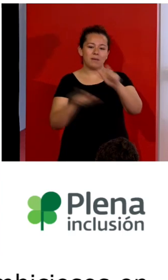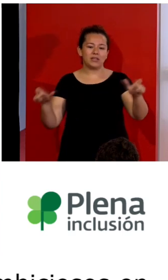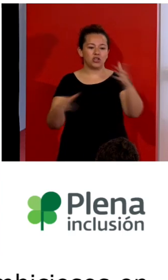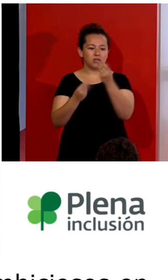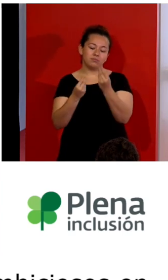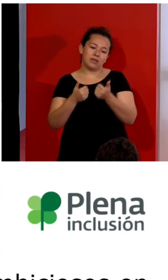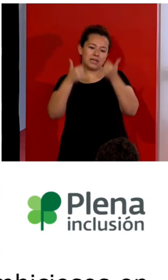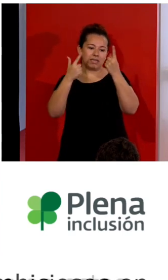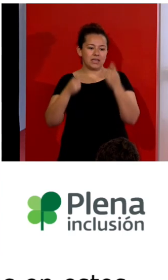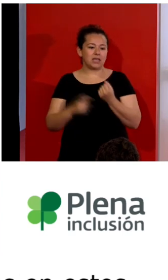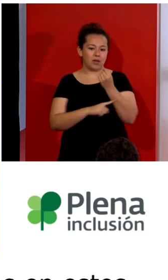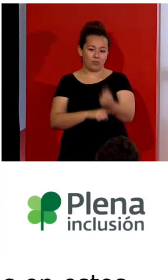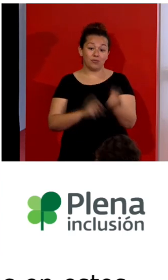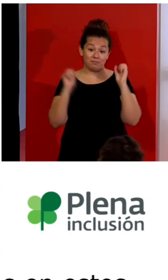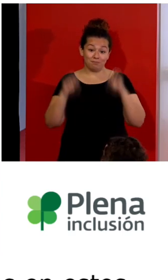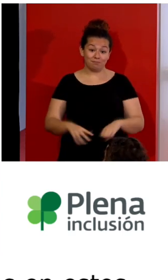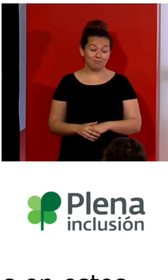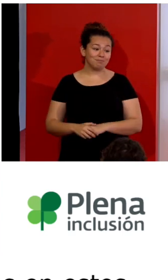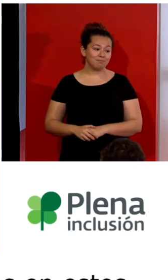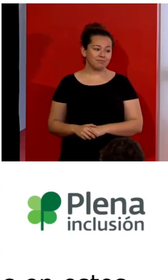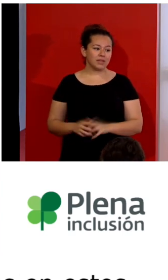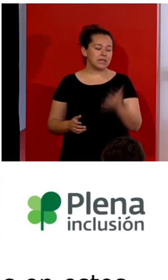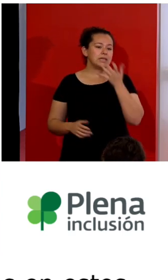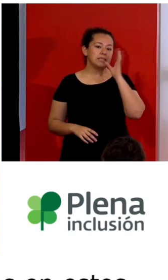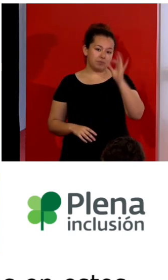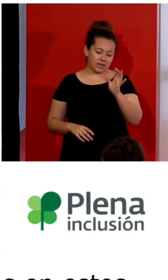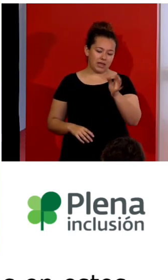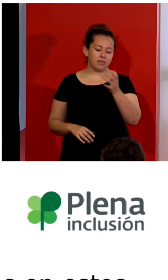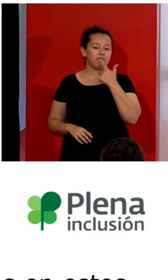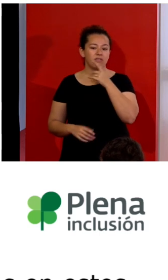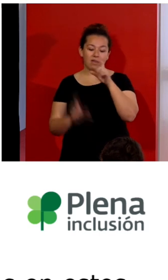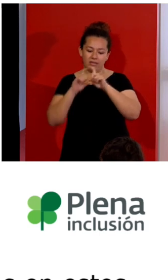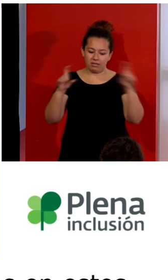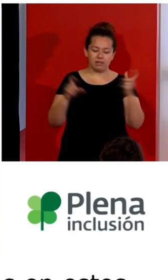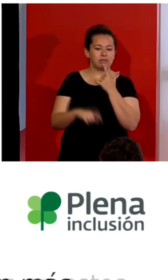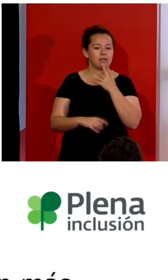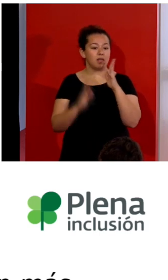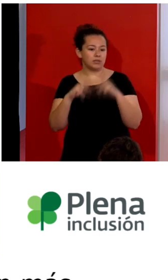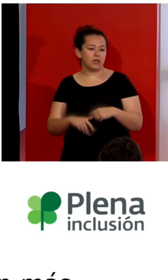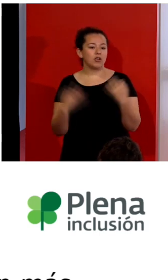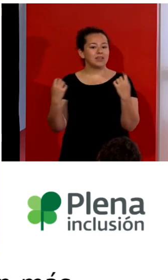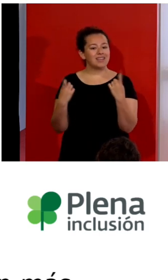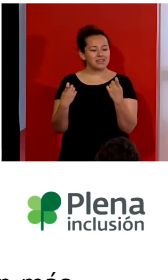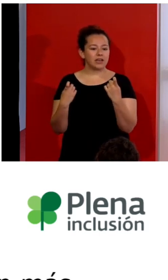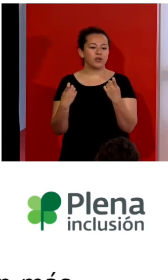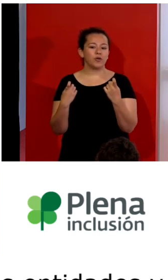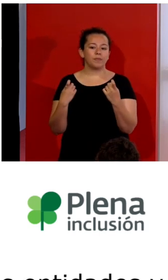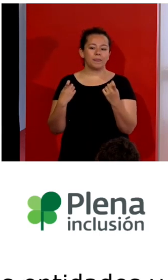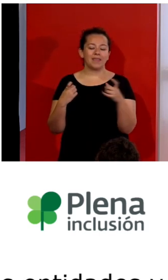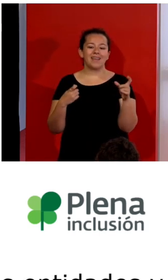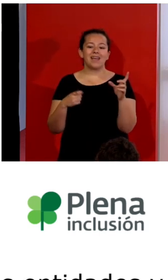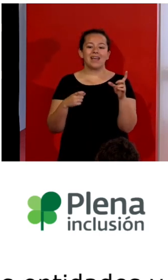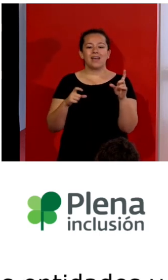más necesidades de apoyo. ¿De acuerdo? Sí que nos decían las propias entidades y la propia administración que es necesario que las entidades,